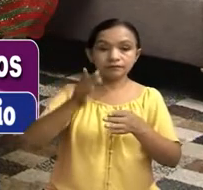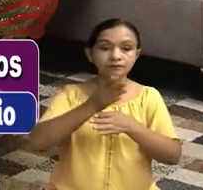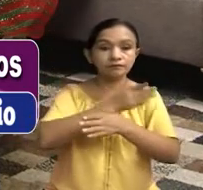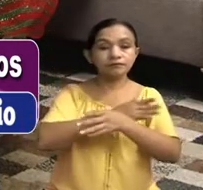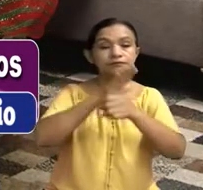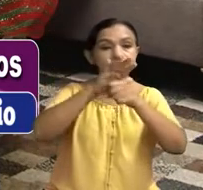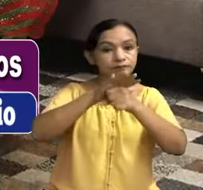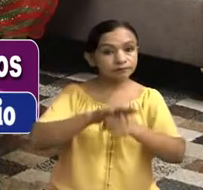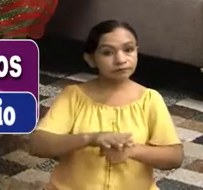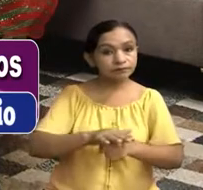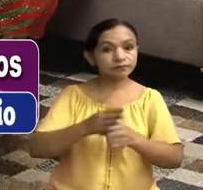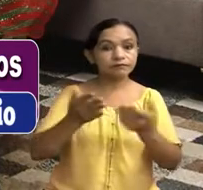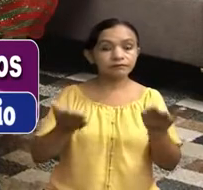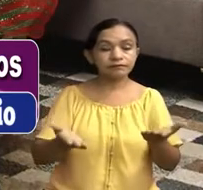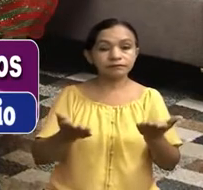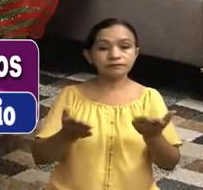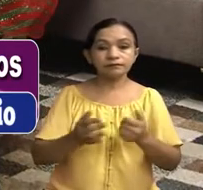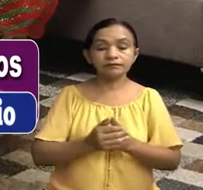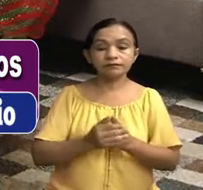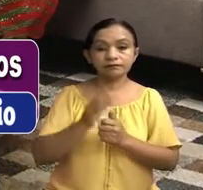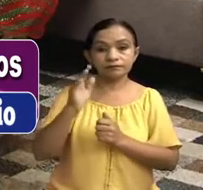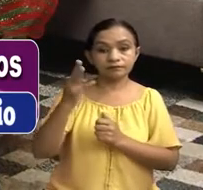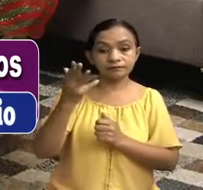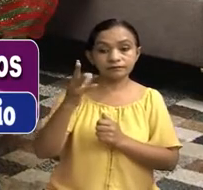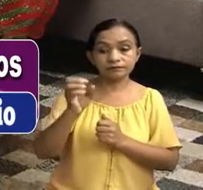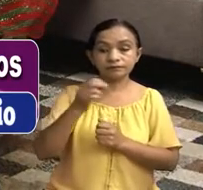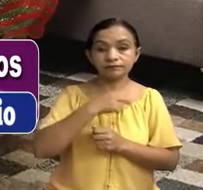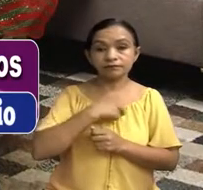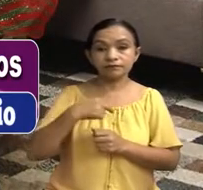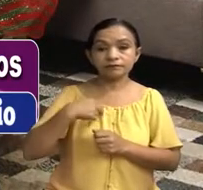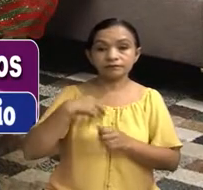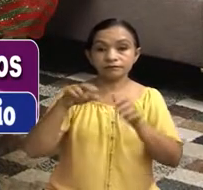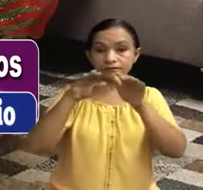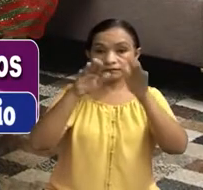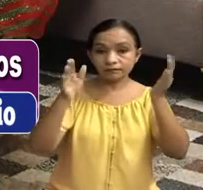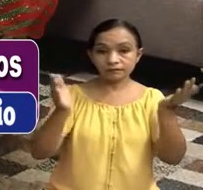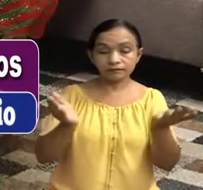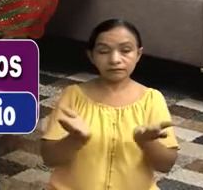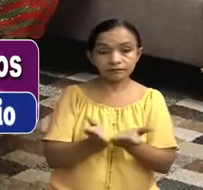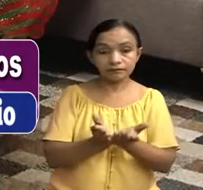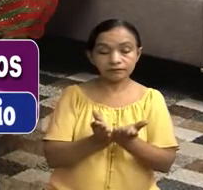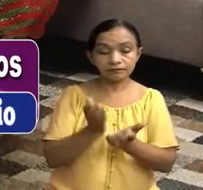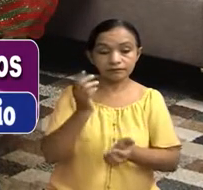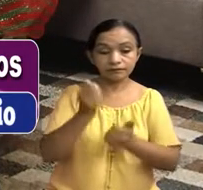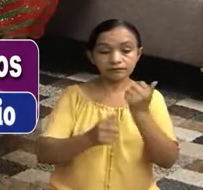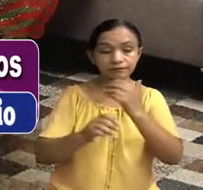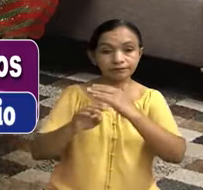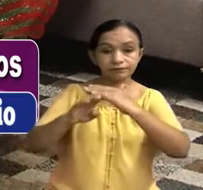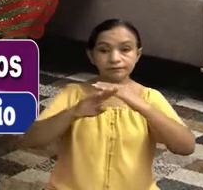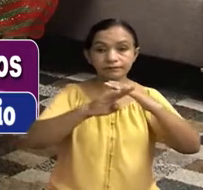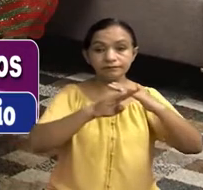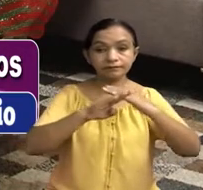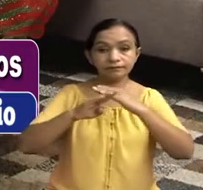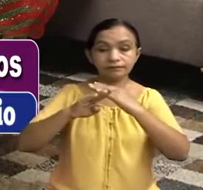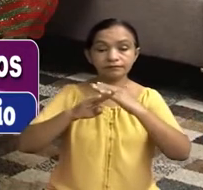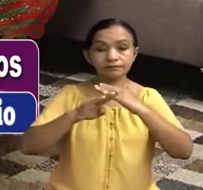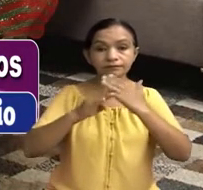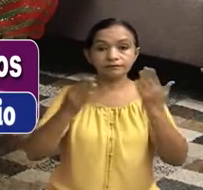Entonces, claro, en el 90 lo que sucede es que en el mundo se produce la crisis del bloque socialista. Okay.